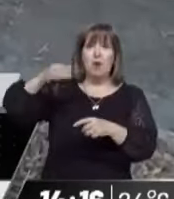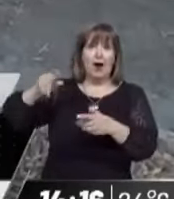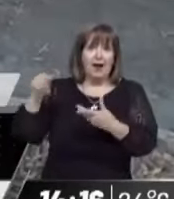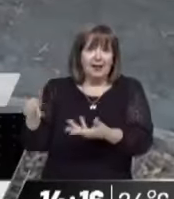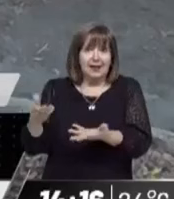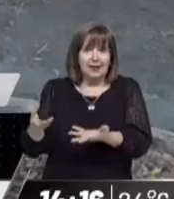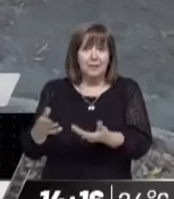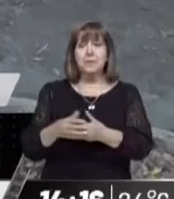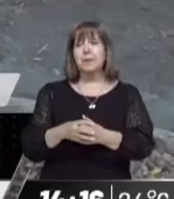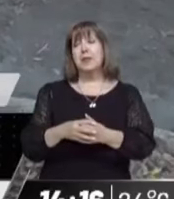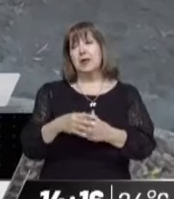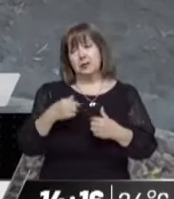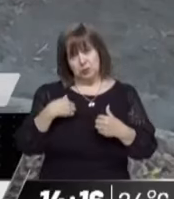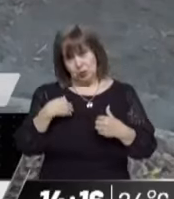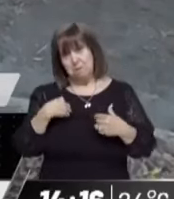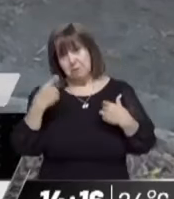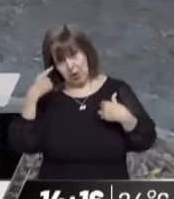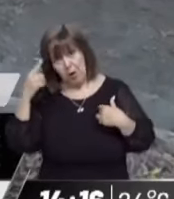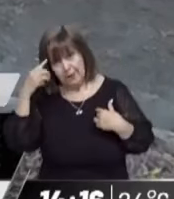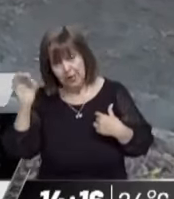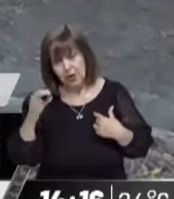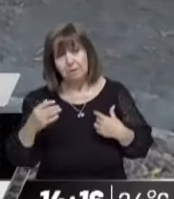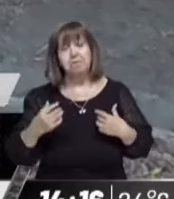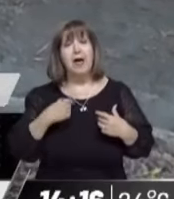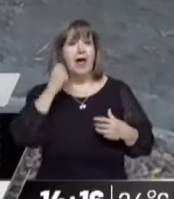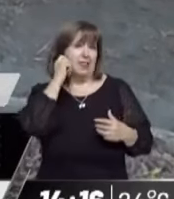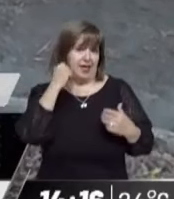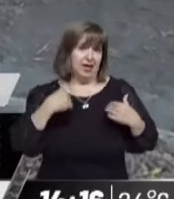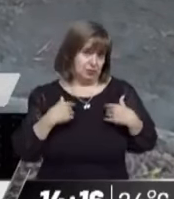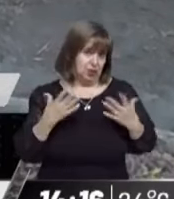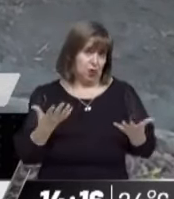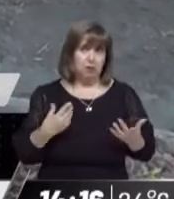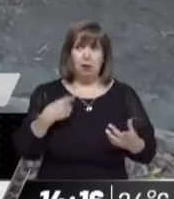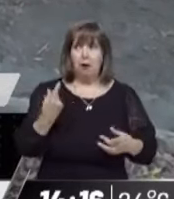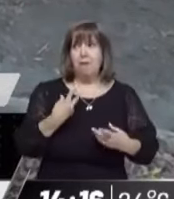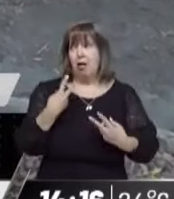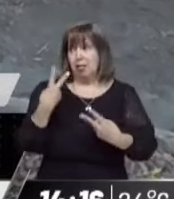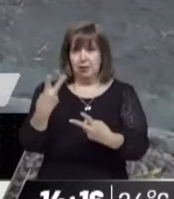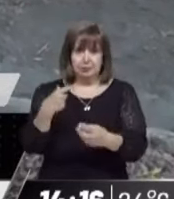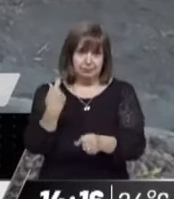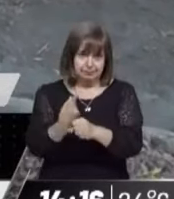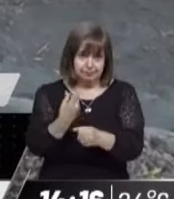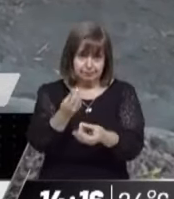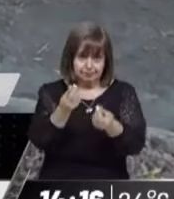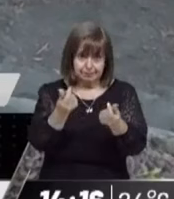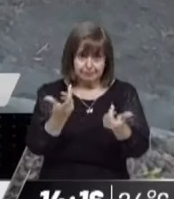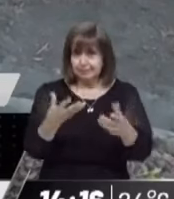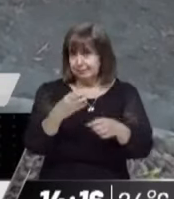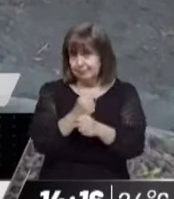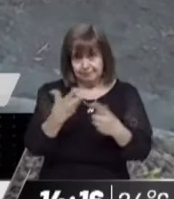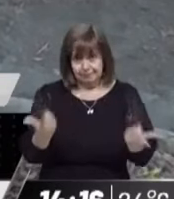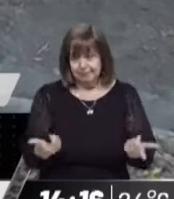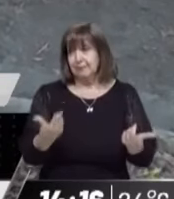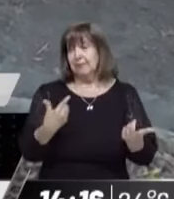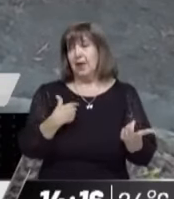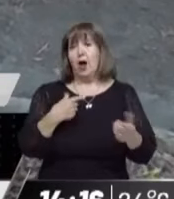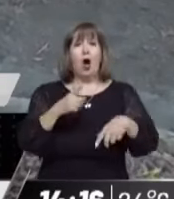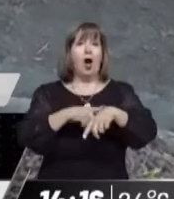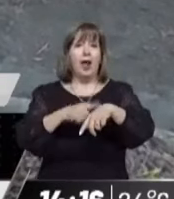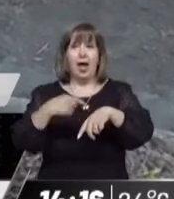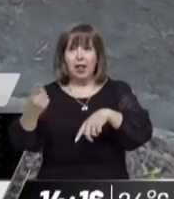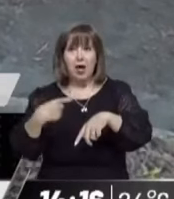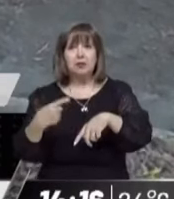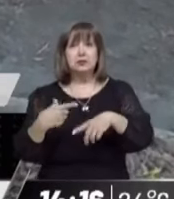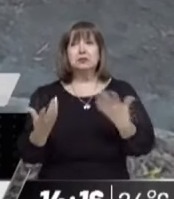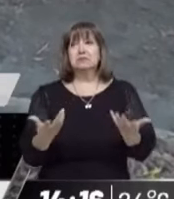mucho trastorno para muchas personas de nuestra edad que no tenemos para ir eh el micro no coincide con los horarios que